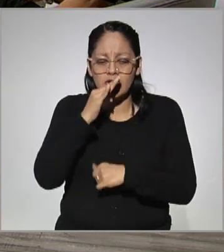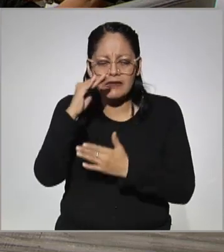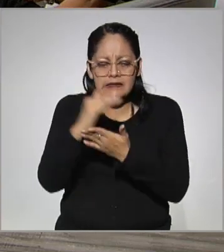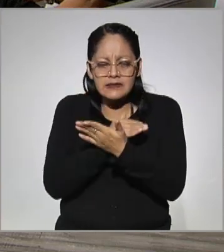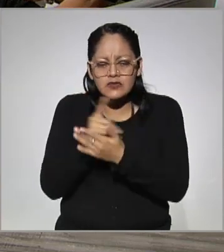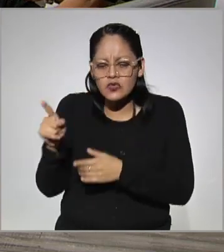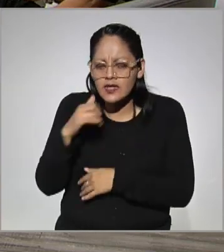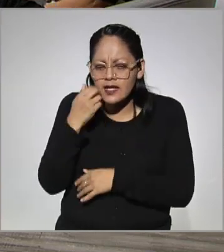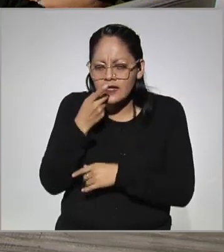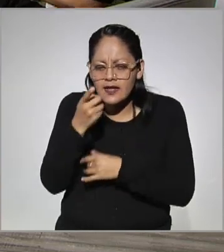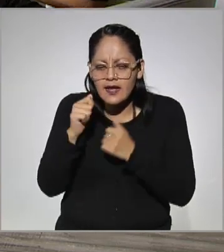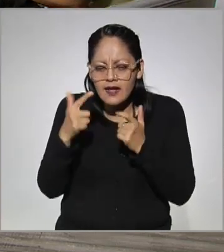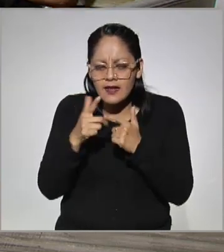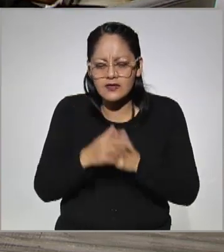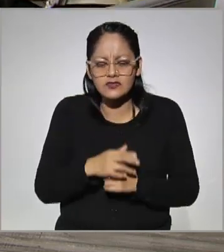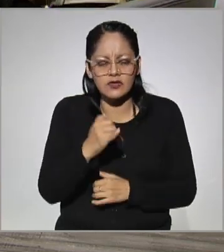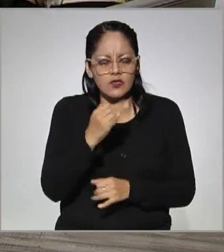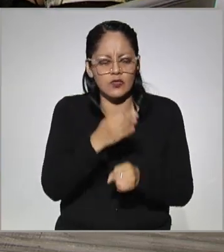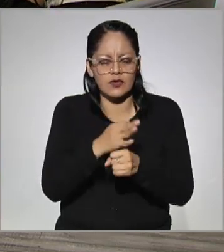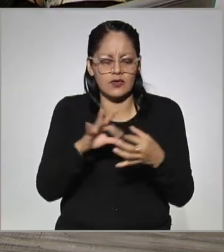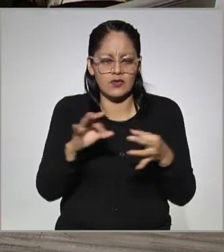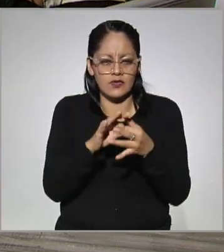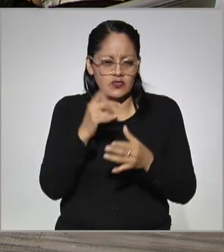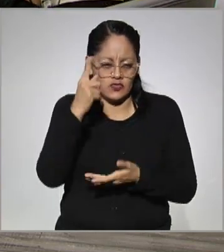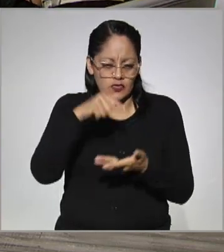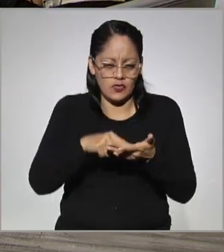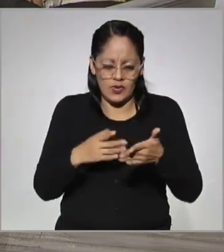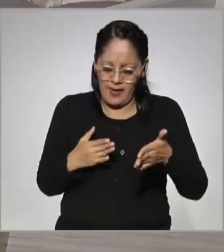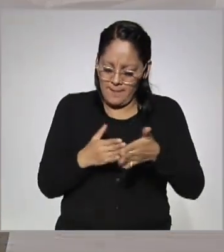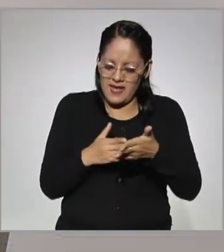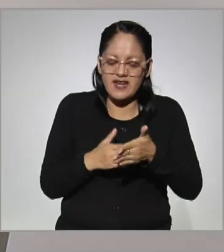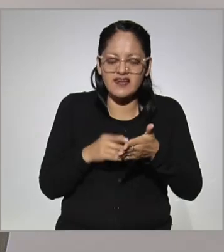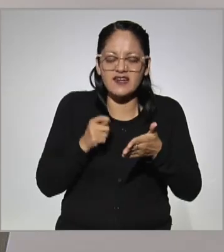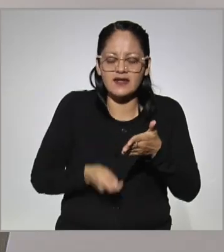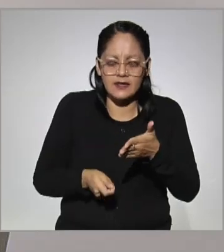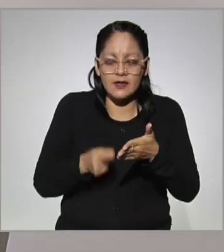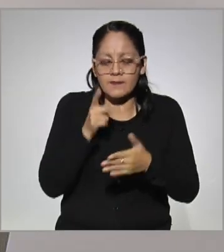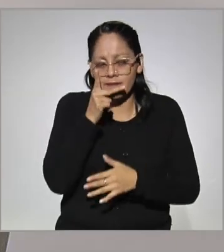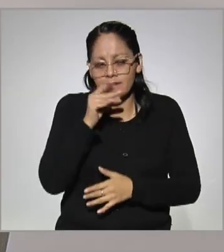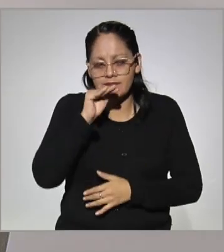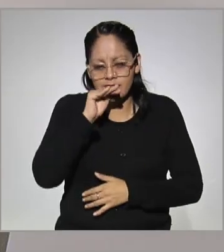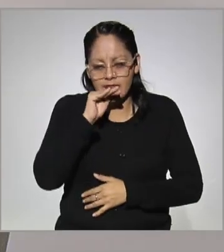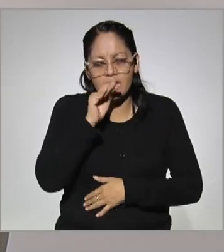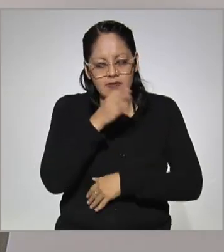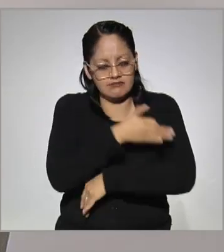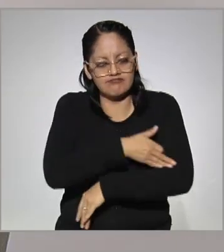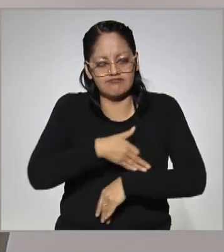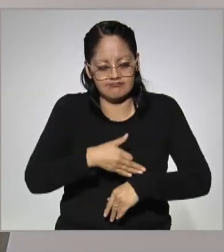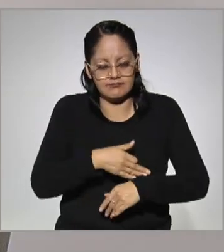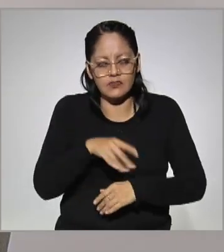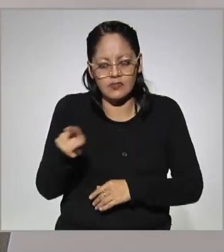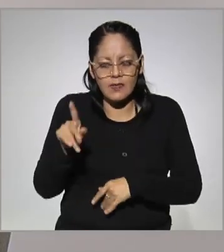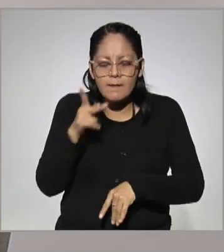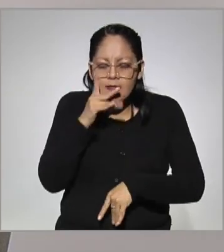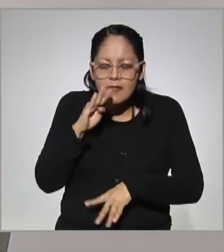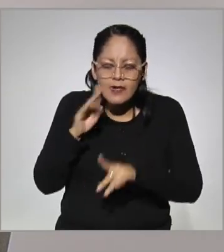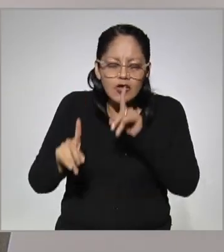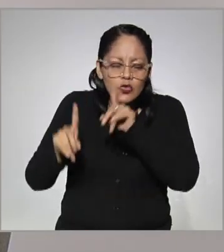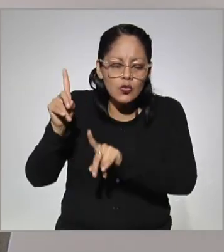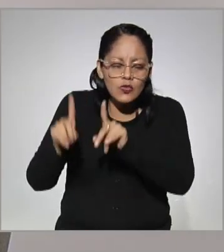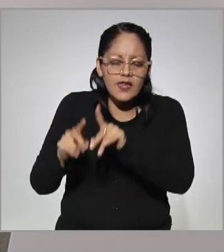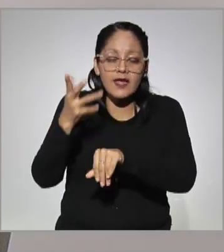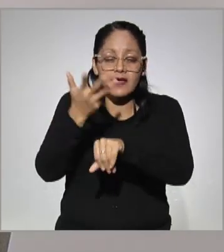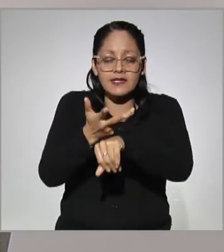querías decir? Sí, nada más complementar. O sea, creo que una barrera principal es padres de familia. A veces ellos tienen la duda. En Estados